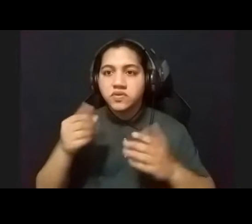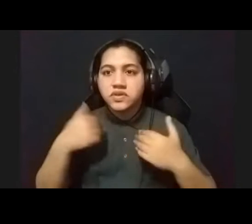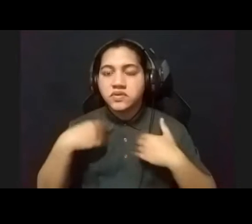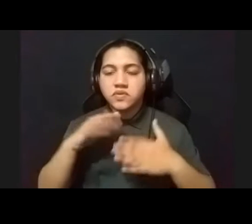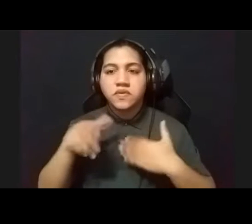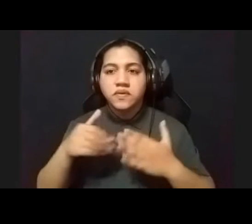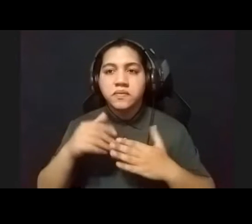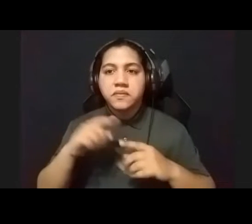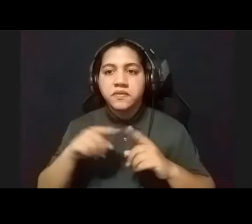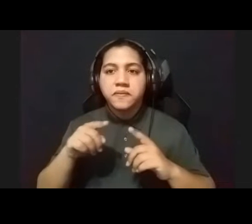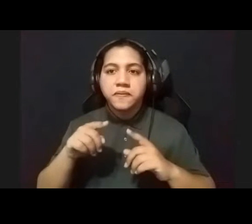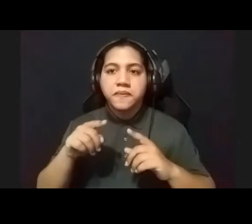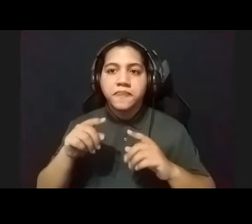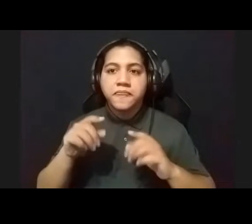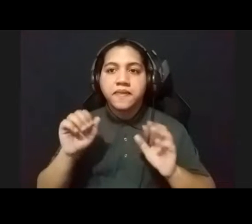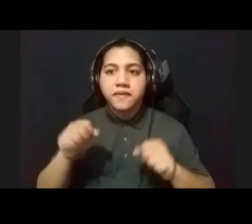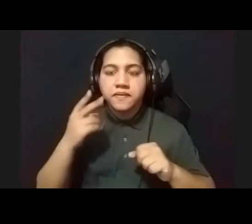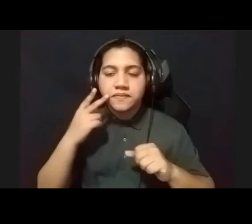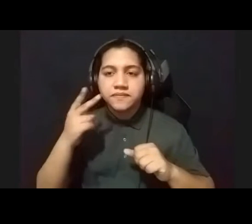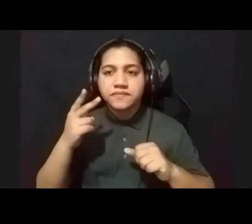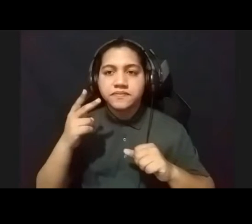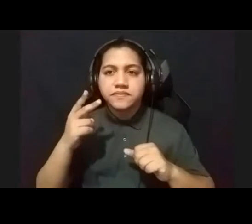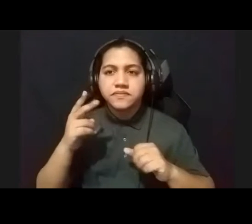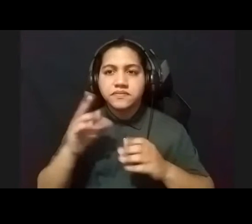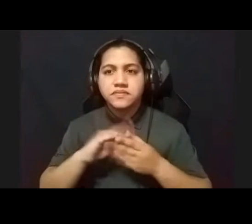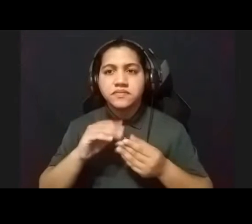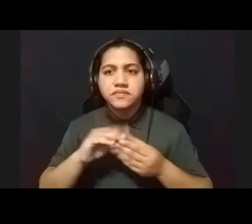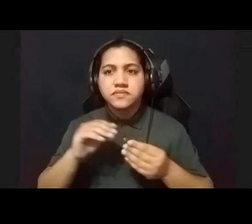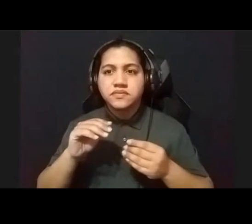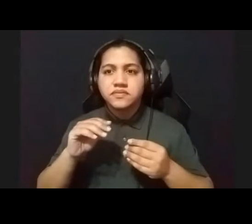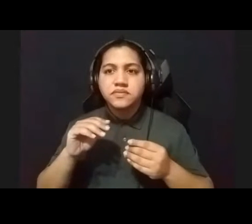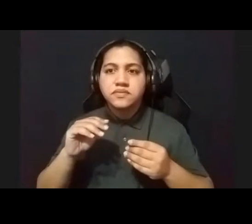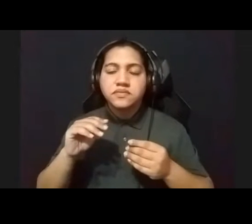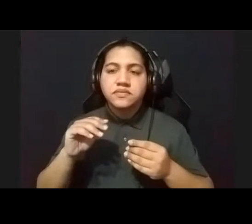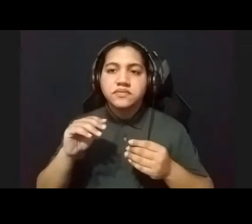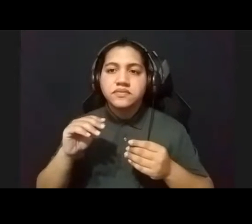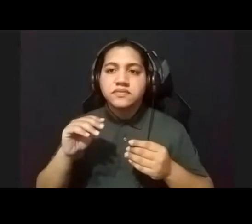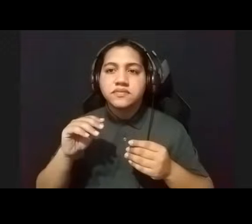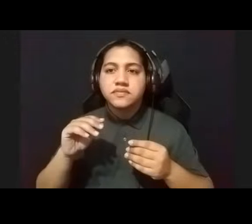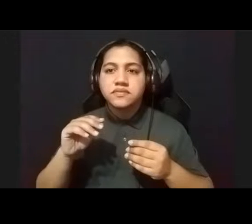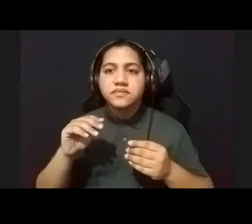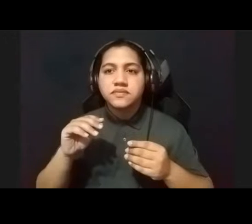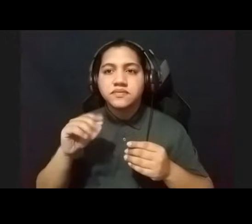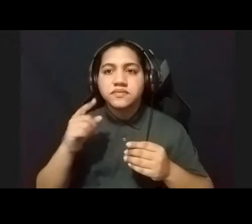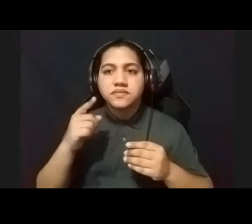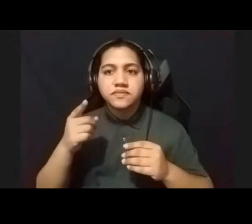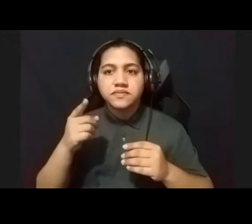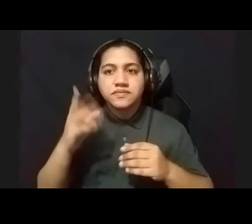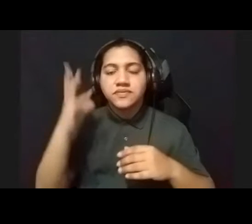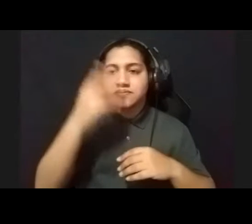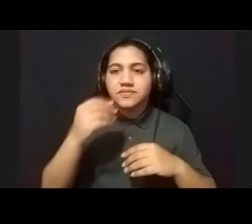pero las podemos ver. En cuentos que contaban nuestras abuelas, que es una versión muy